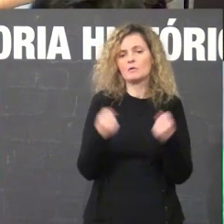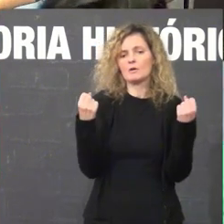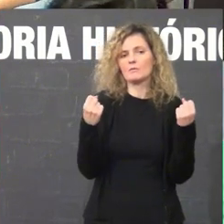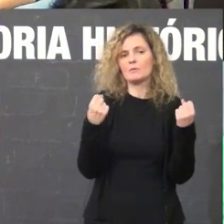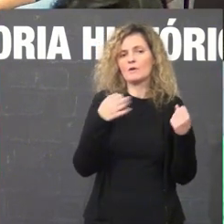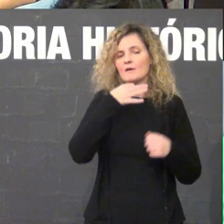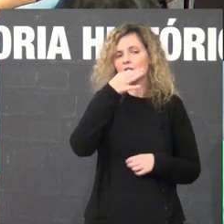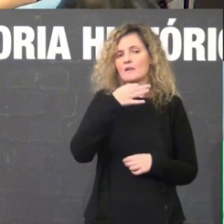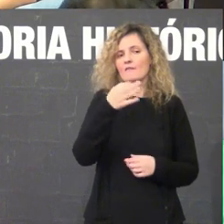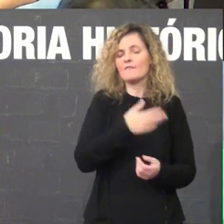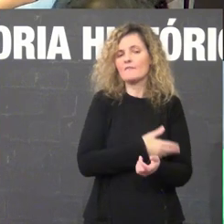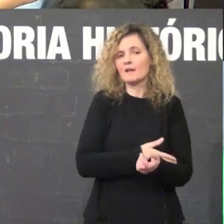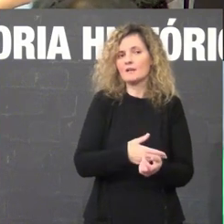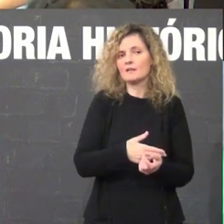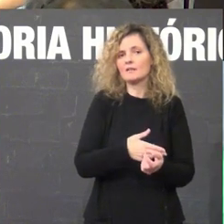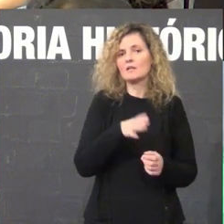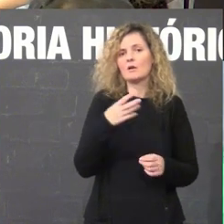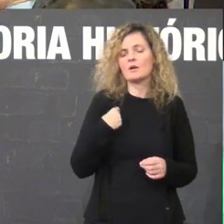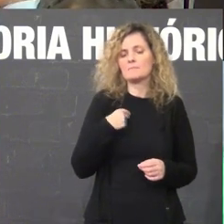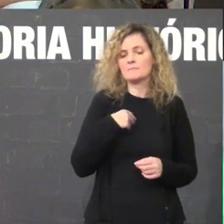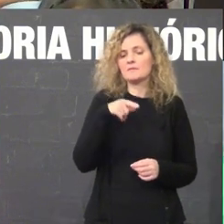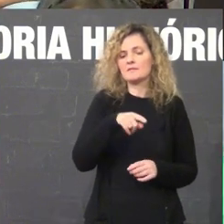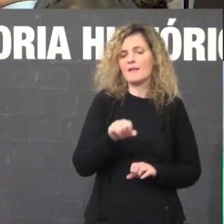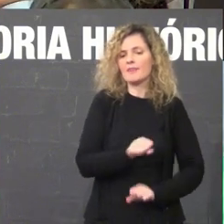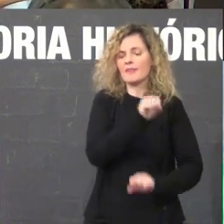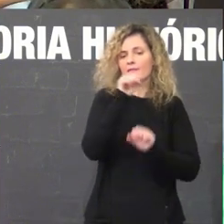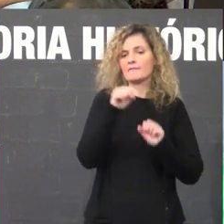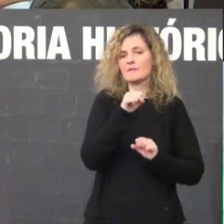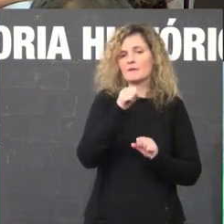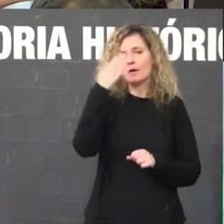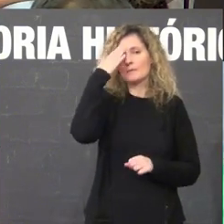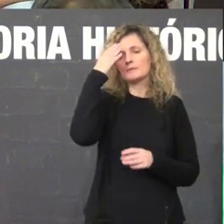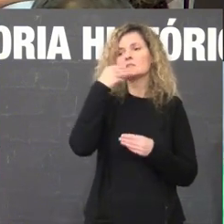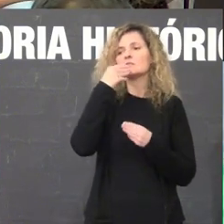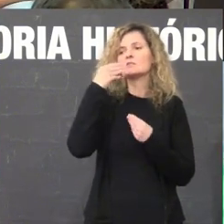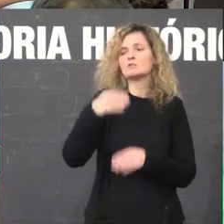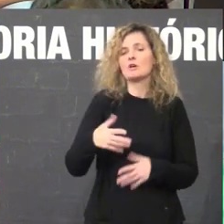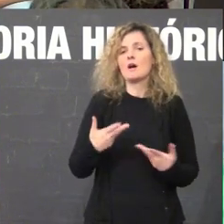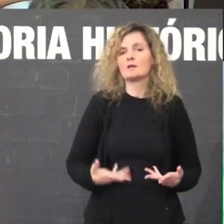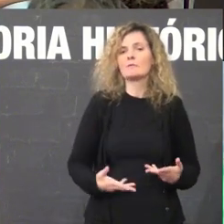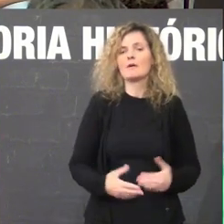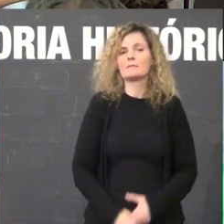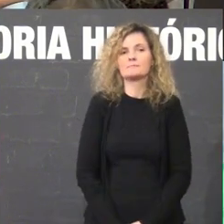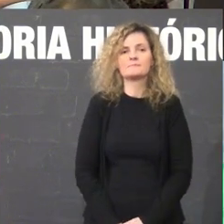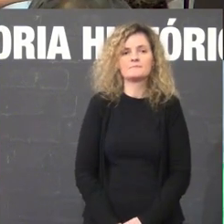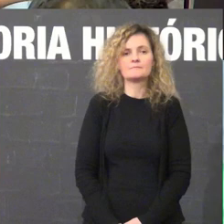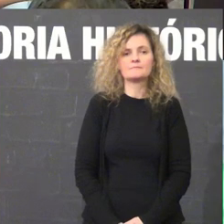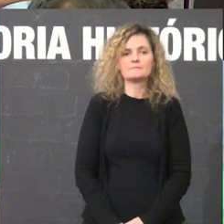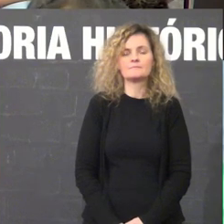de ese relato franquista que precisamente a defensa de memoria histórica actualmente